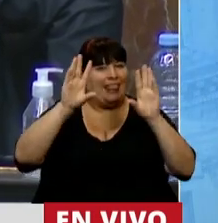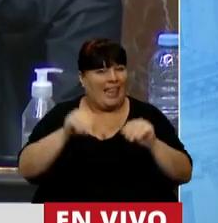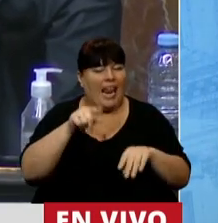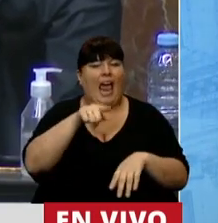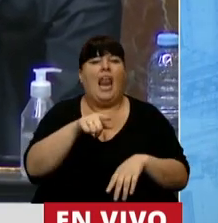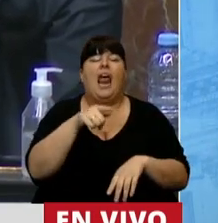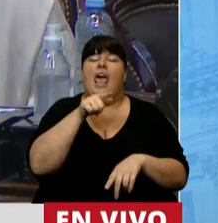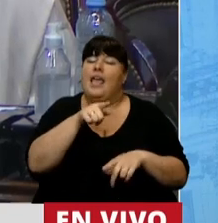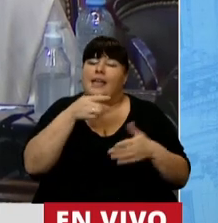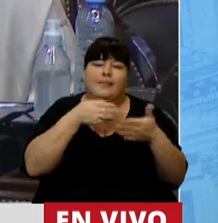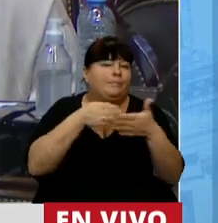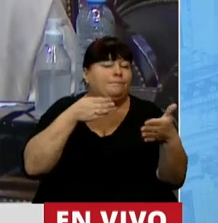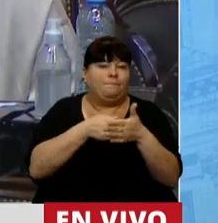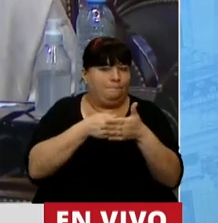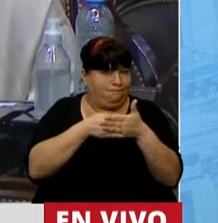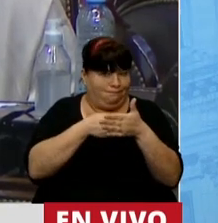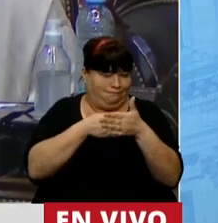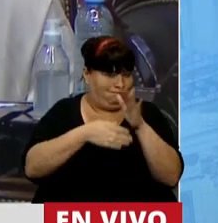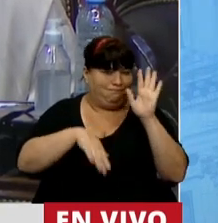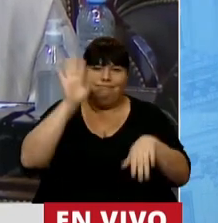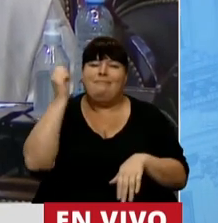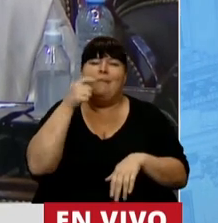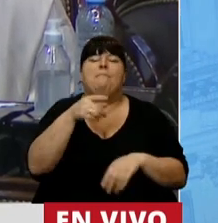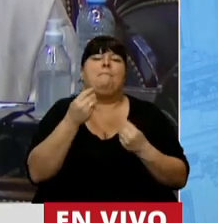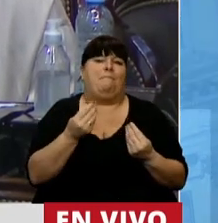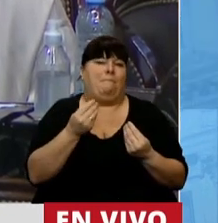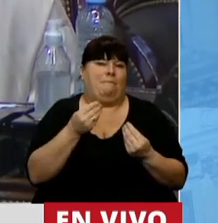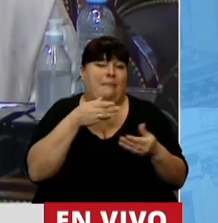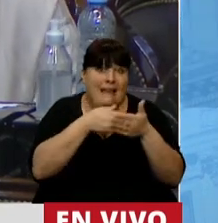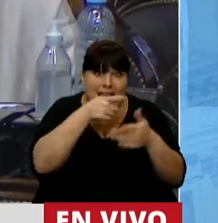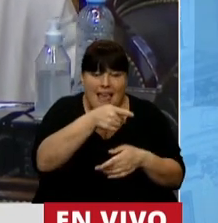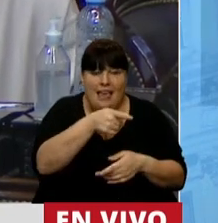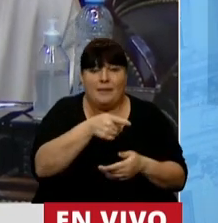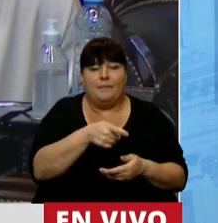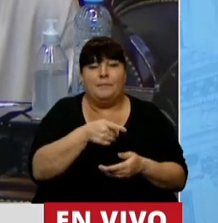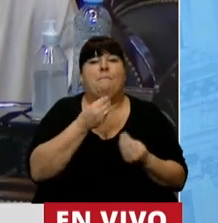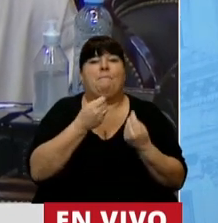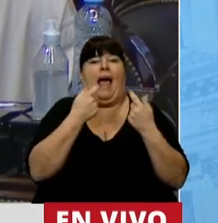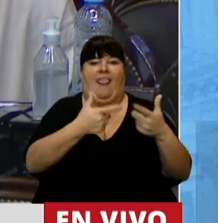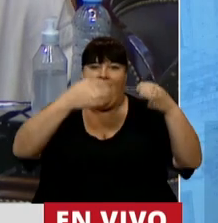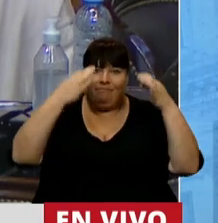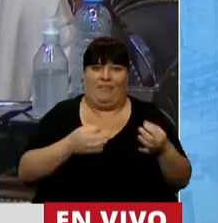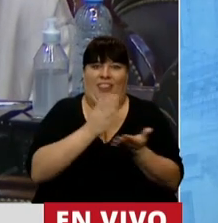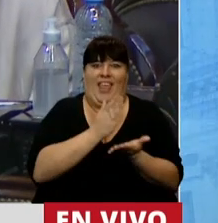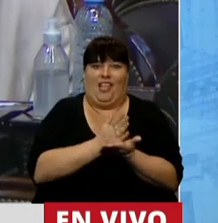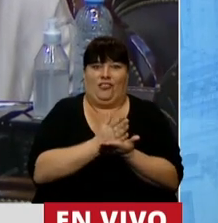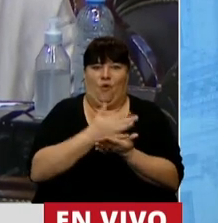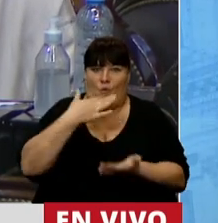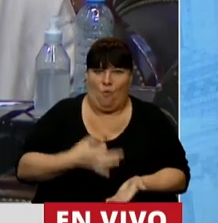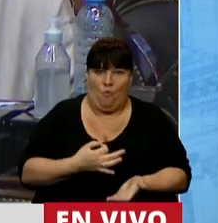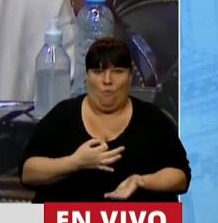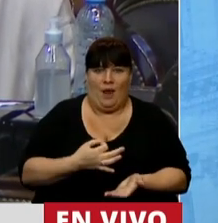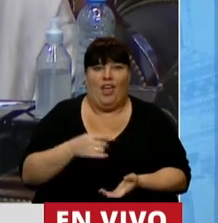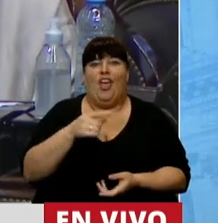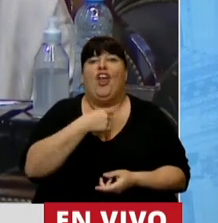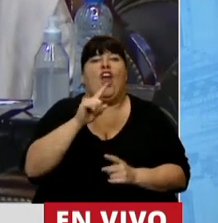que tiene uno de los obstáculos más fundamentales para el acceso efectivo a estos derechos, porque